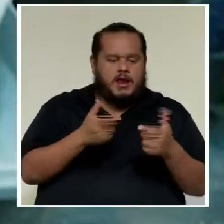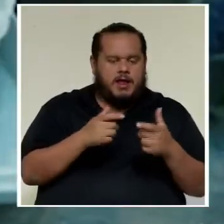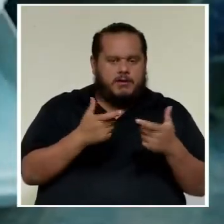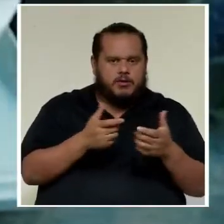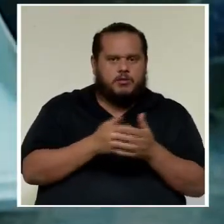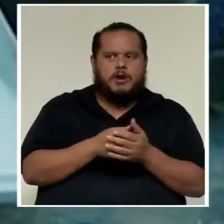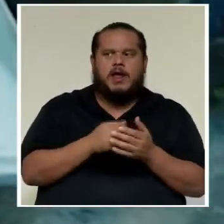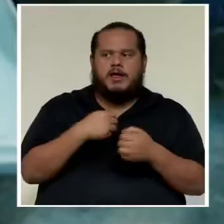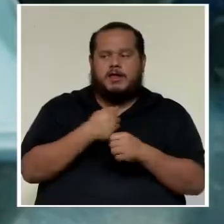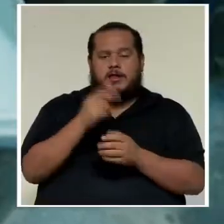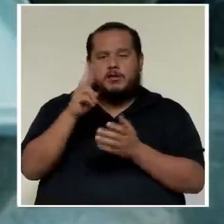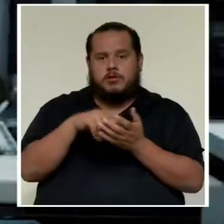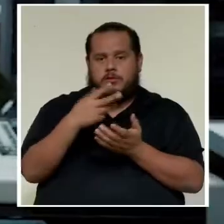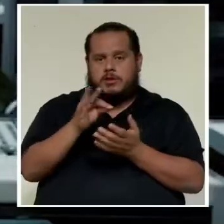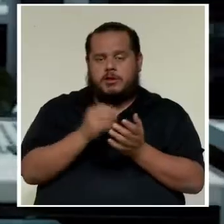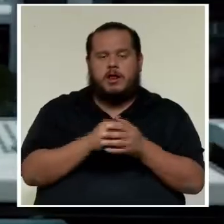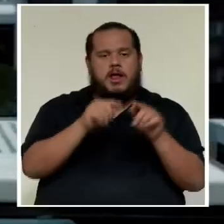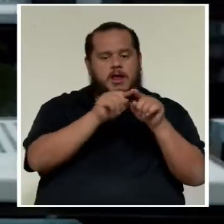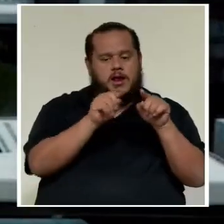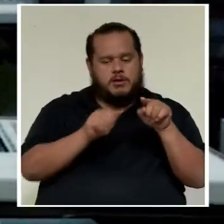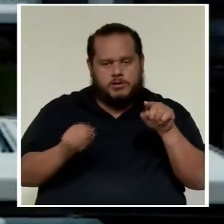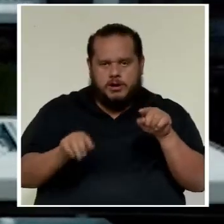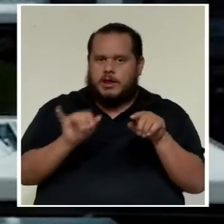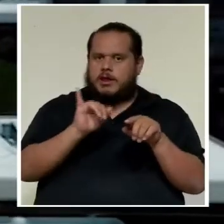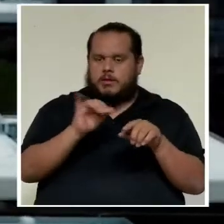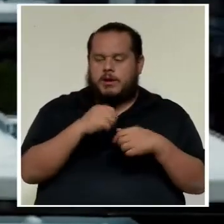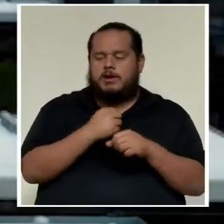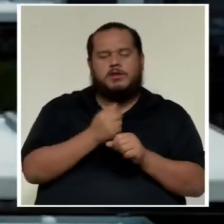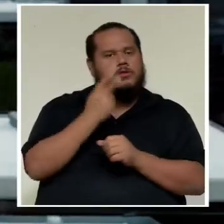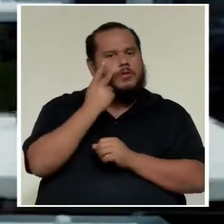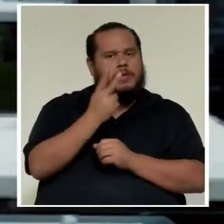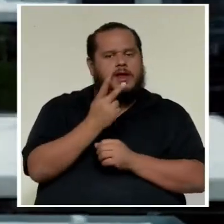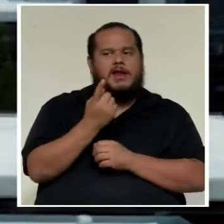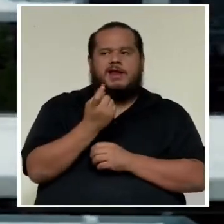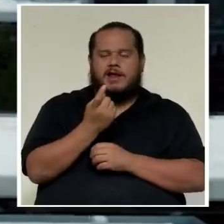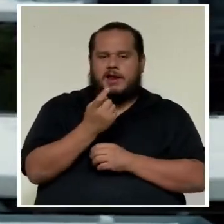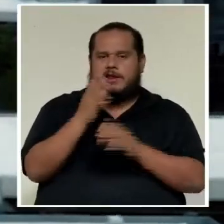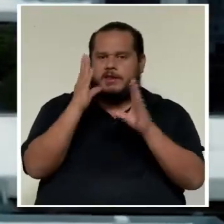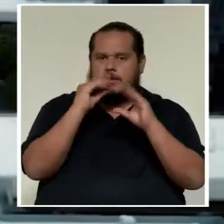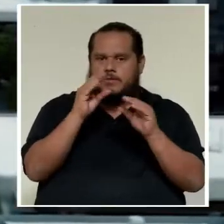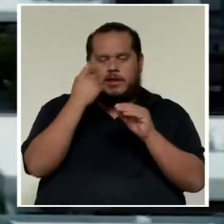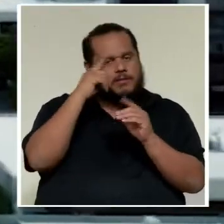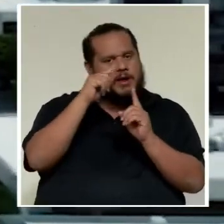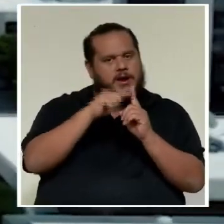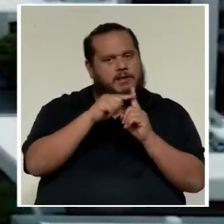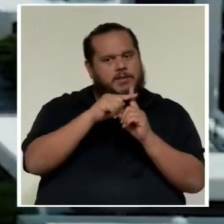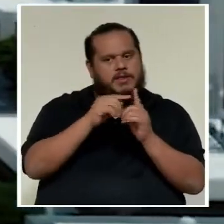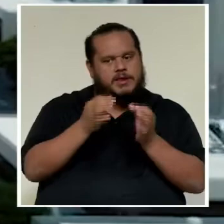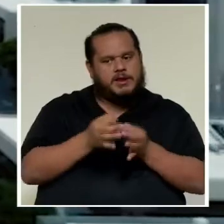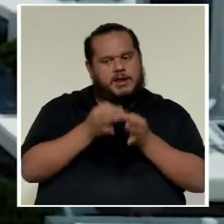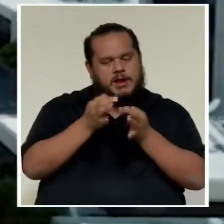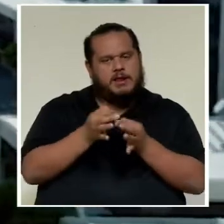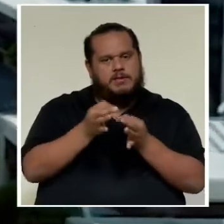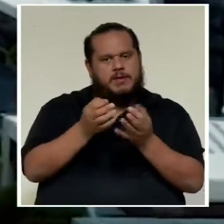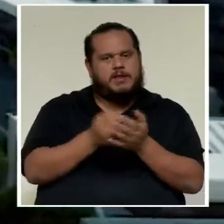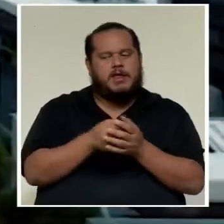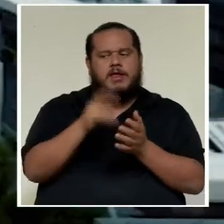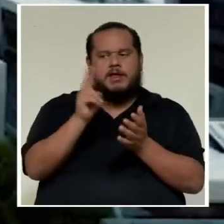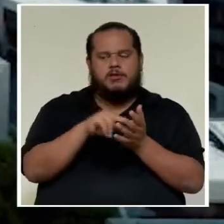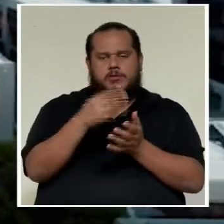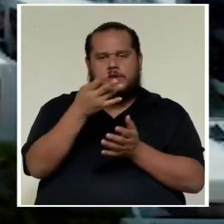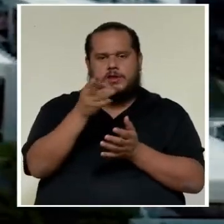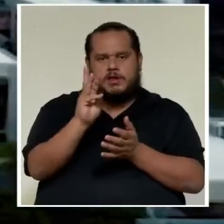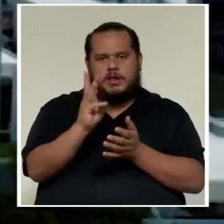2019. La Contraloría General de la República también hizo ver la carencia de datos para medir el avance en la materia desde el